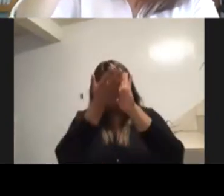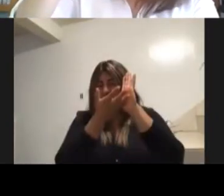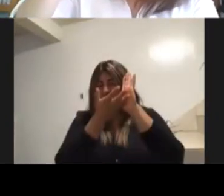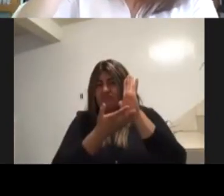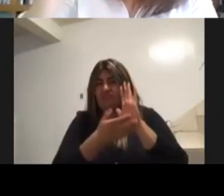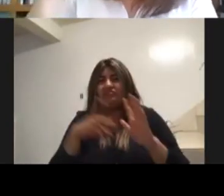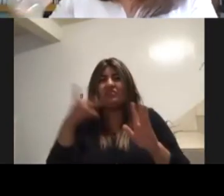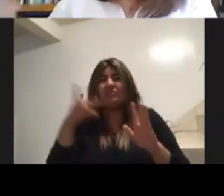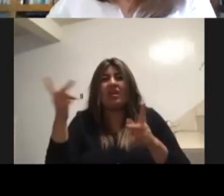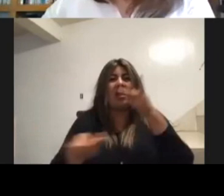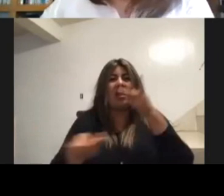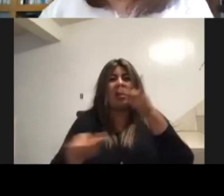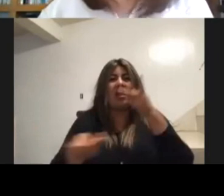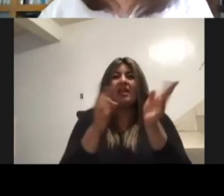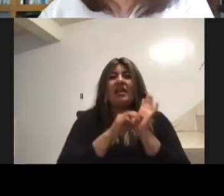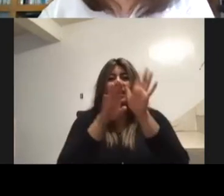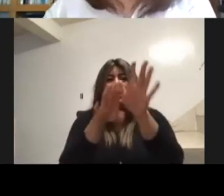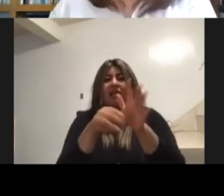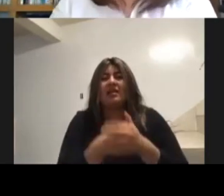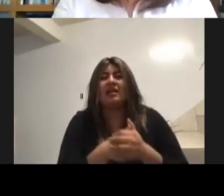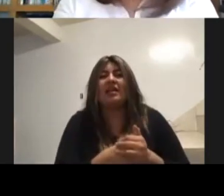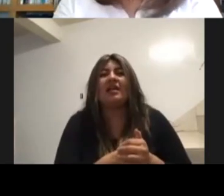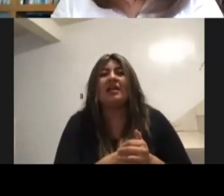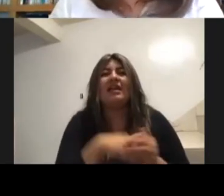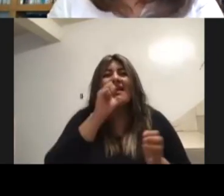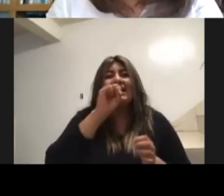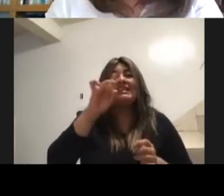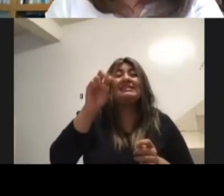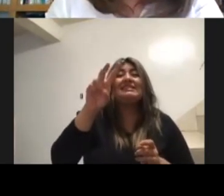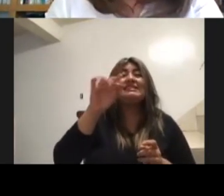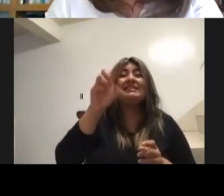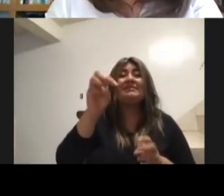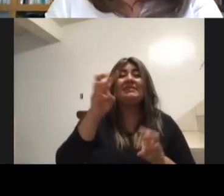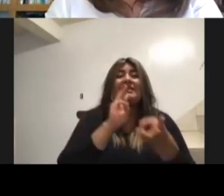ya se las envié. Silvia, te las voy a enviar ahora por WhatsApp.